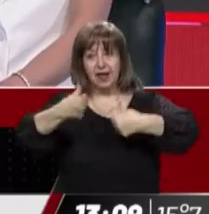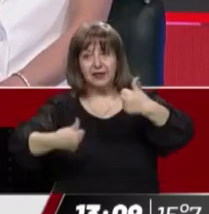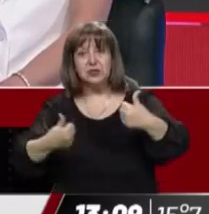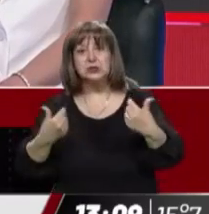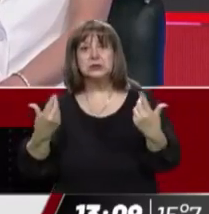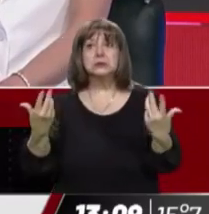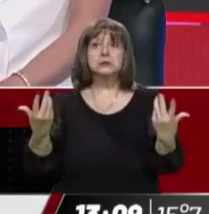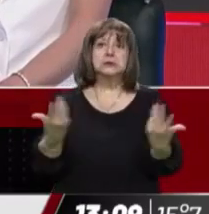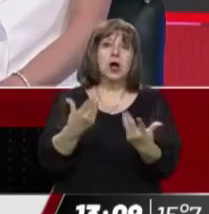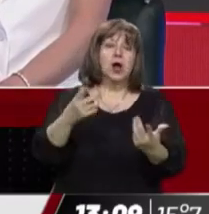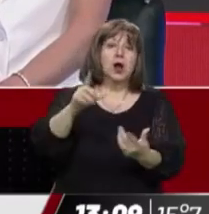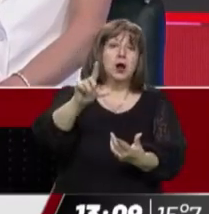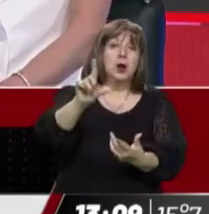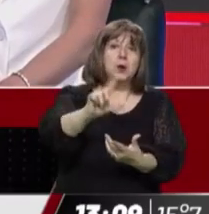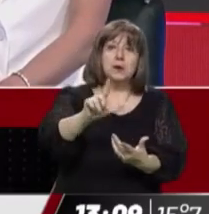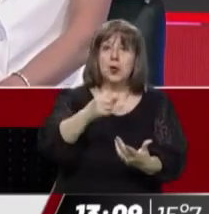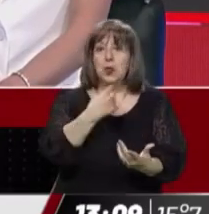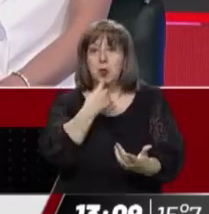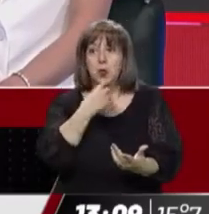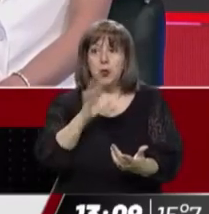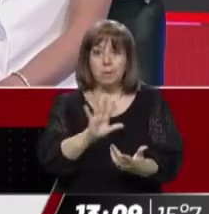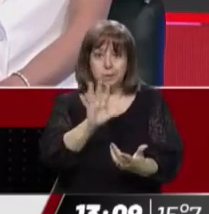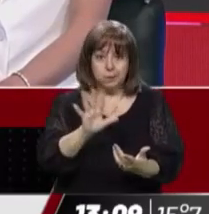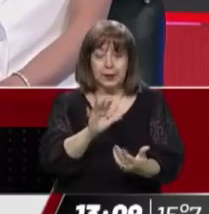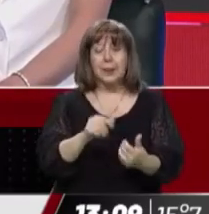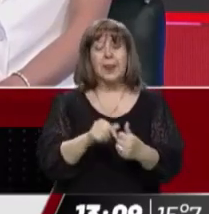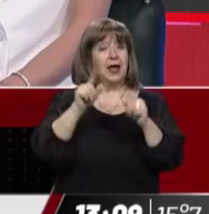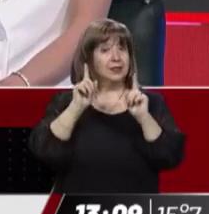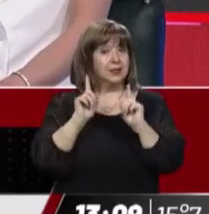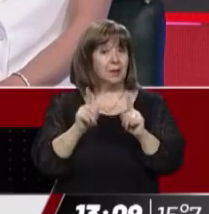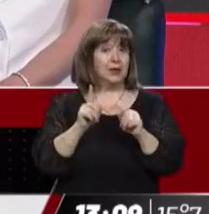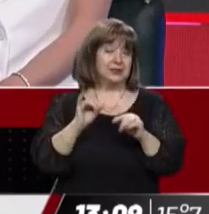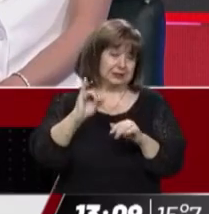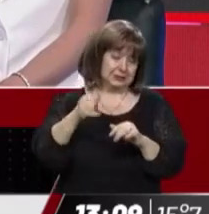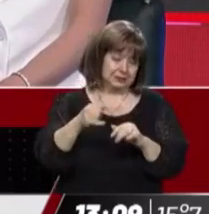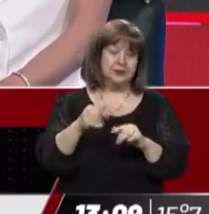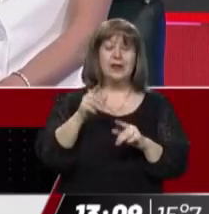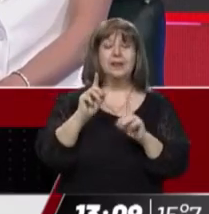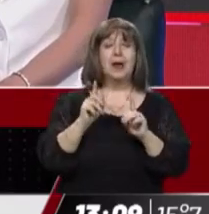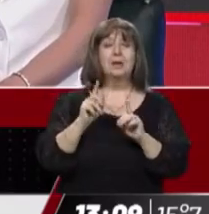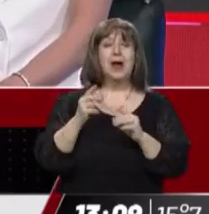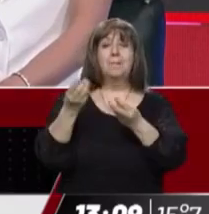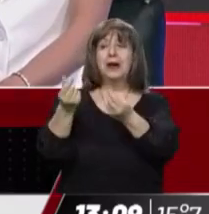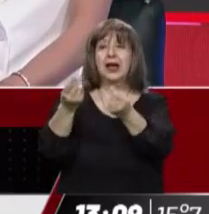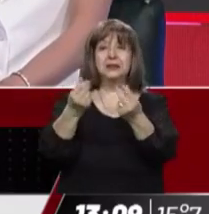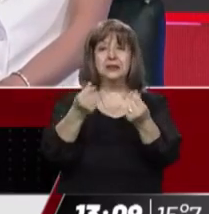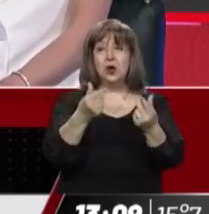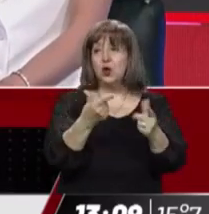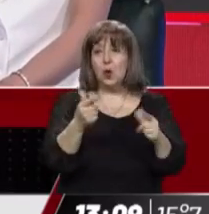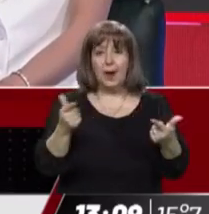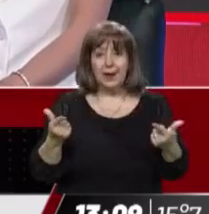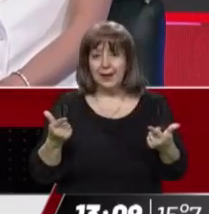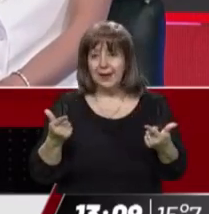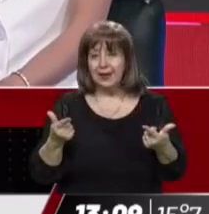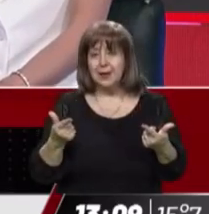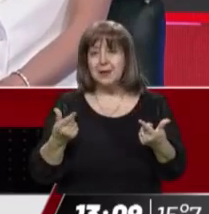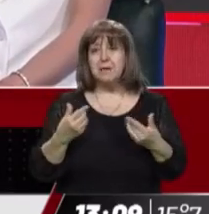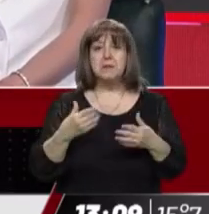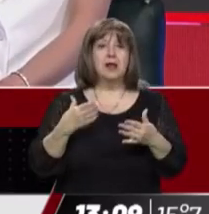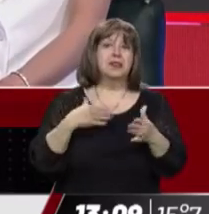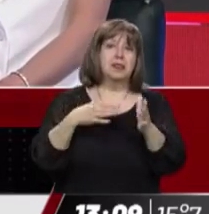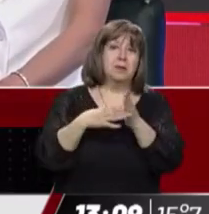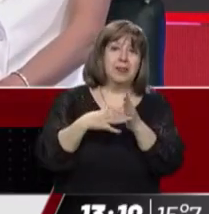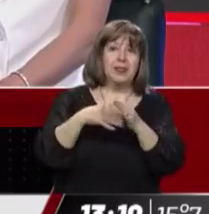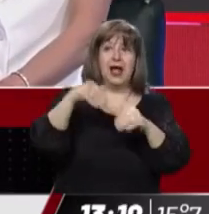Claro, está ese tema, está también este tema de que no hay precio de muchas cosas, porque están esperando a ver qué pasa con las elecciones, si hay